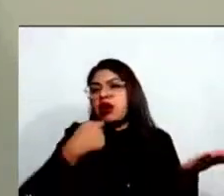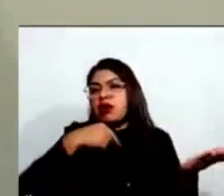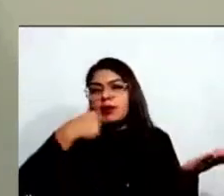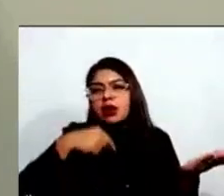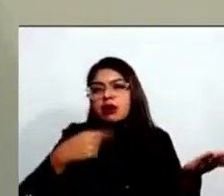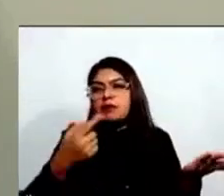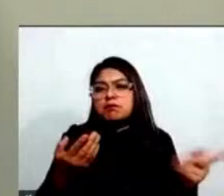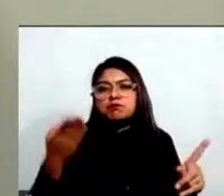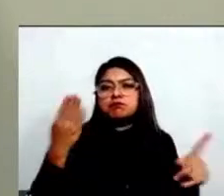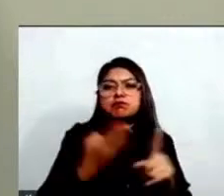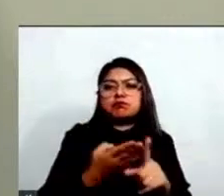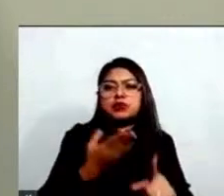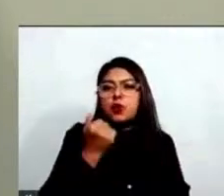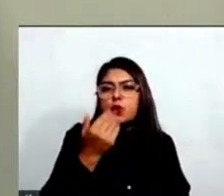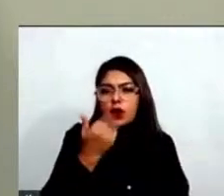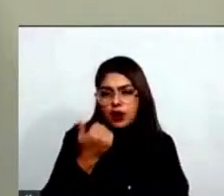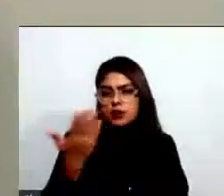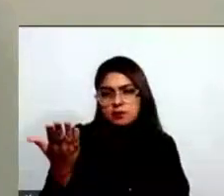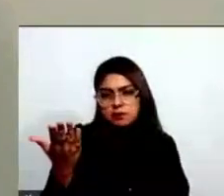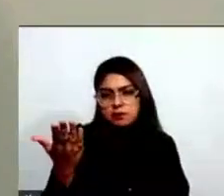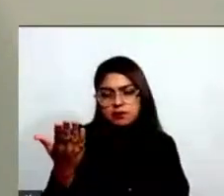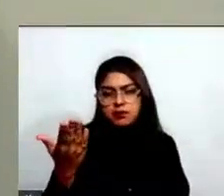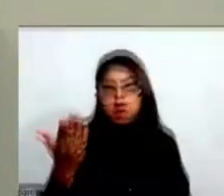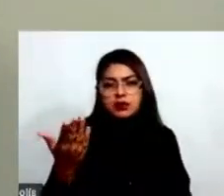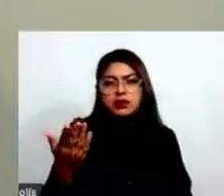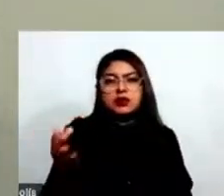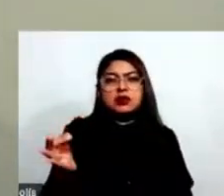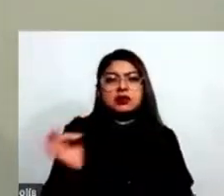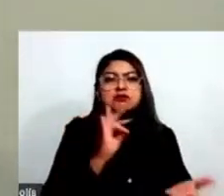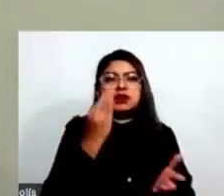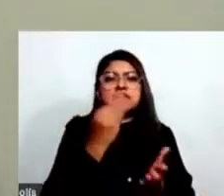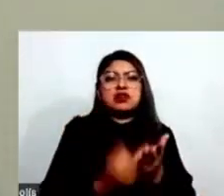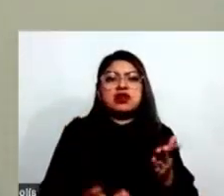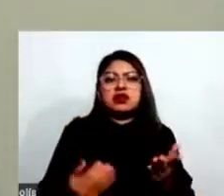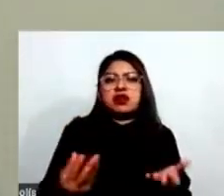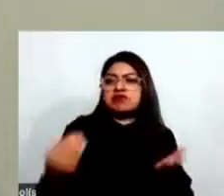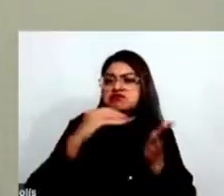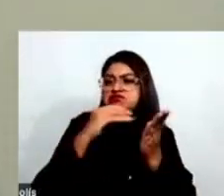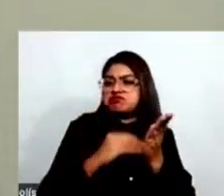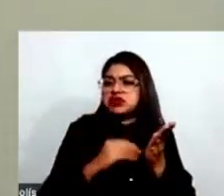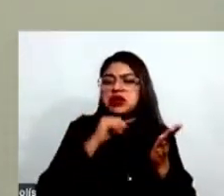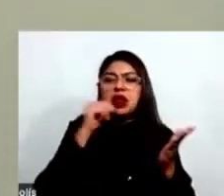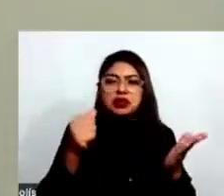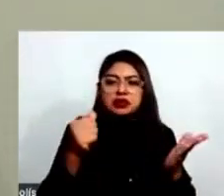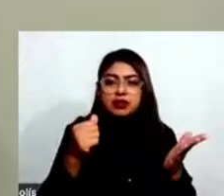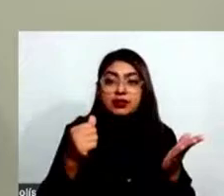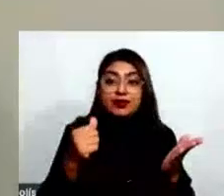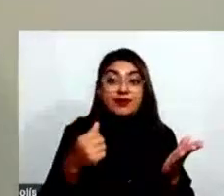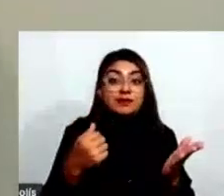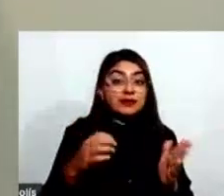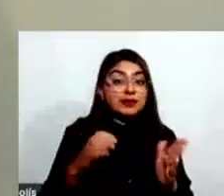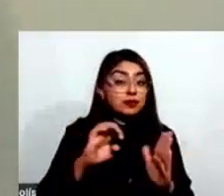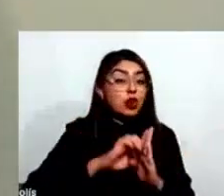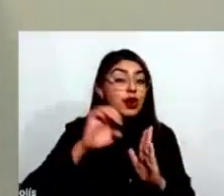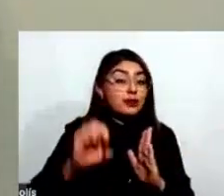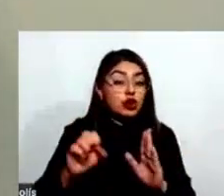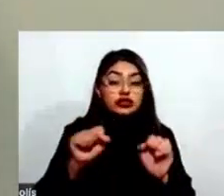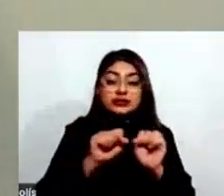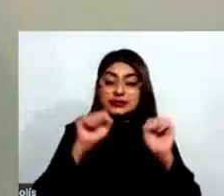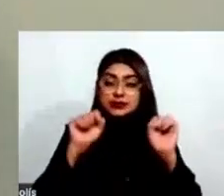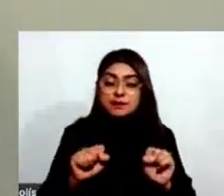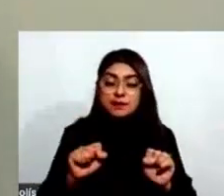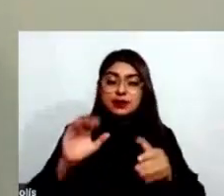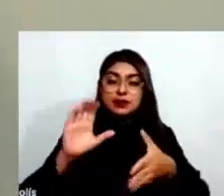Es más, carecería de contenido. Si el sistema interamericano, a lo largo de los